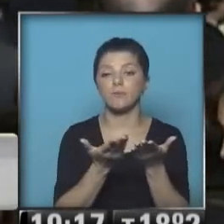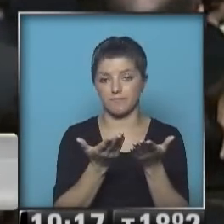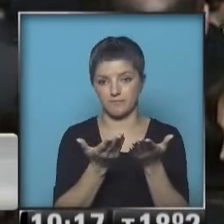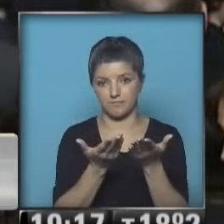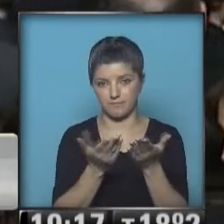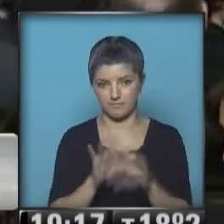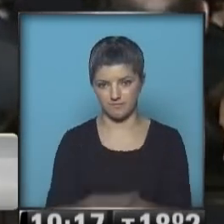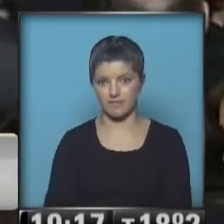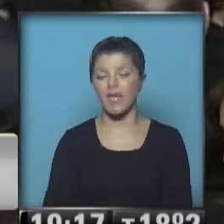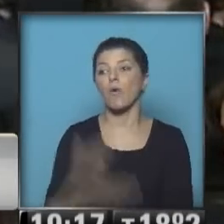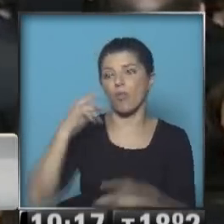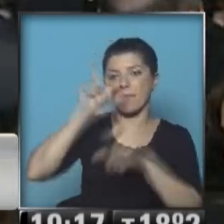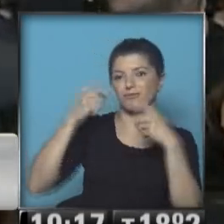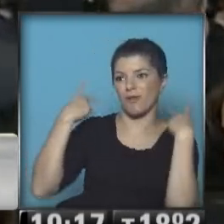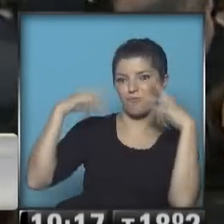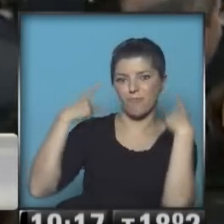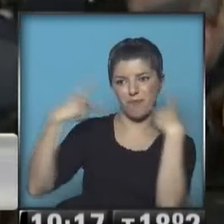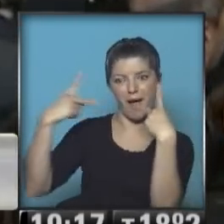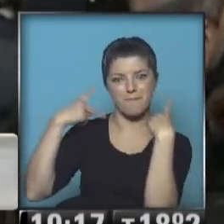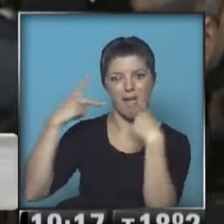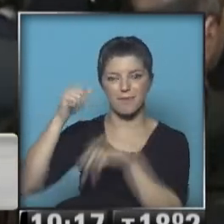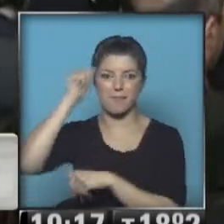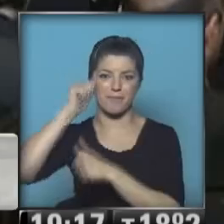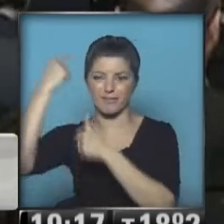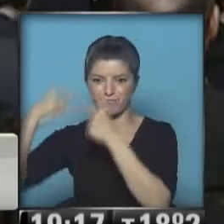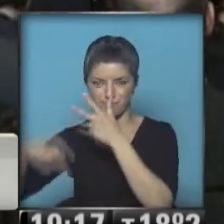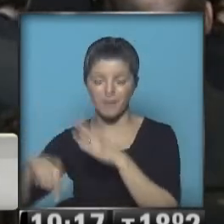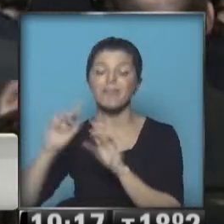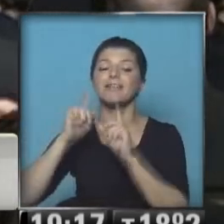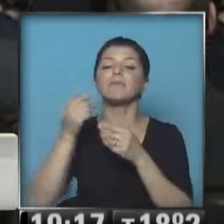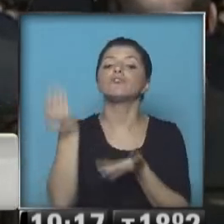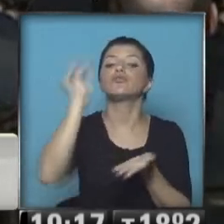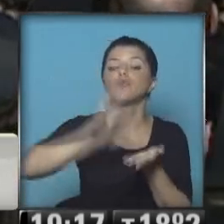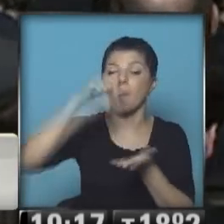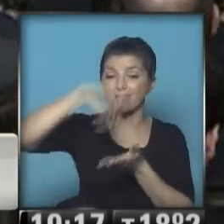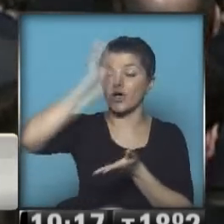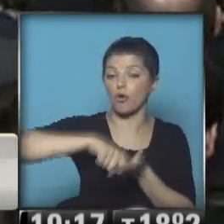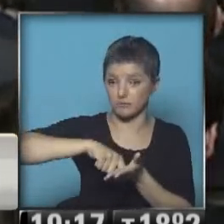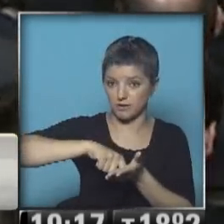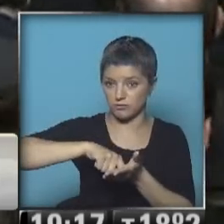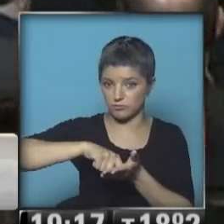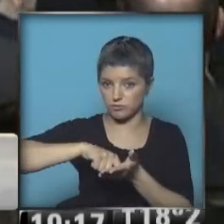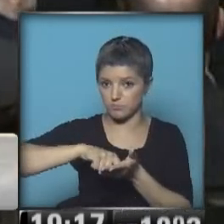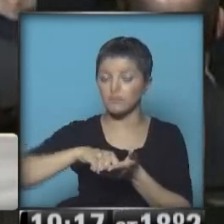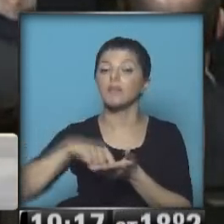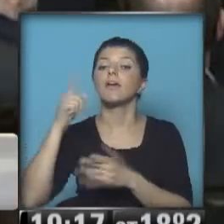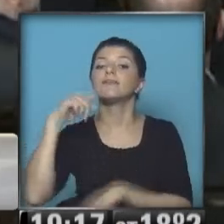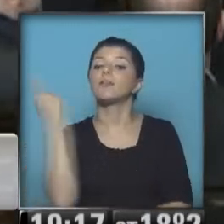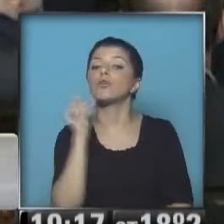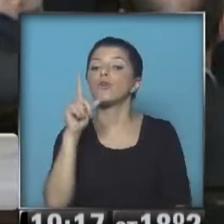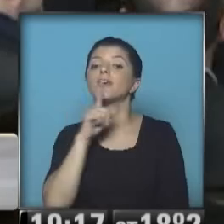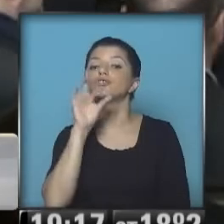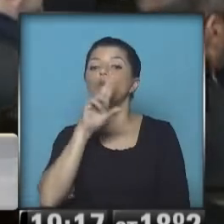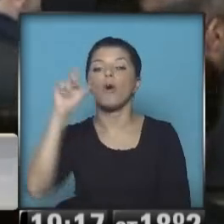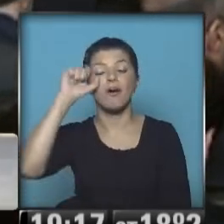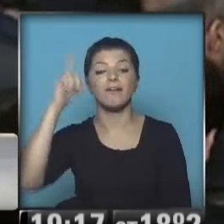afluencia turística. Además, se suma a este contrato el señor apoderado de Torres Americanas, Sociedad Anónima,